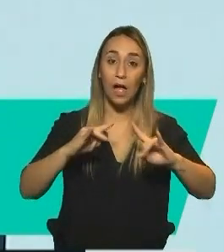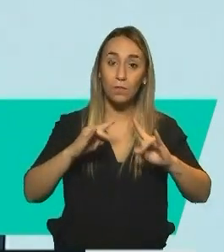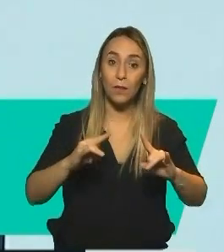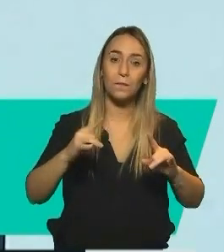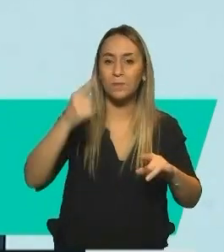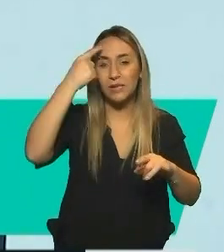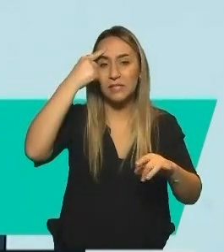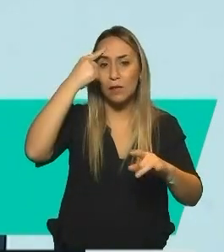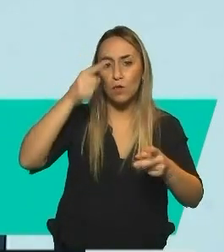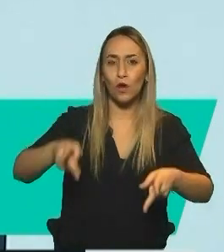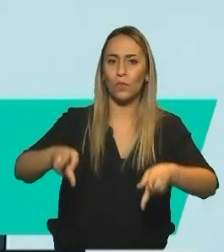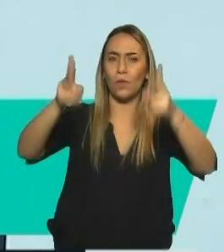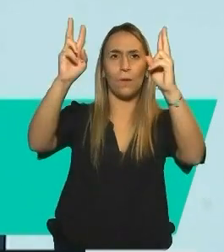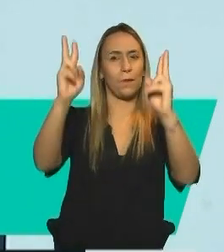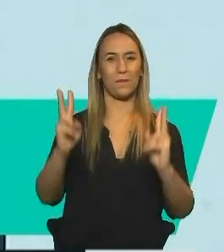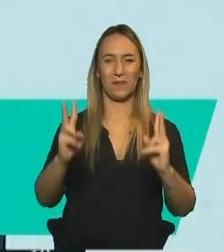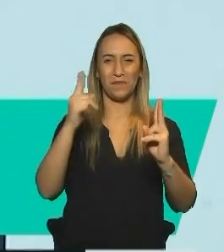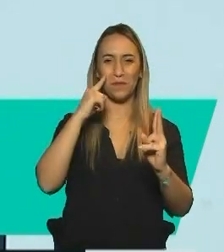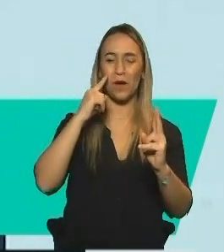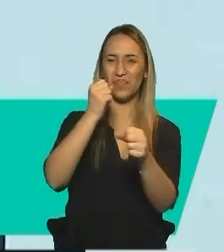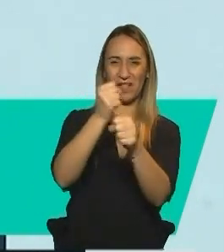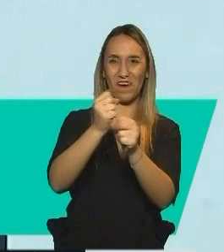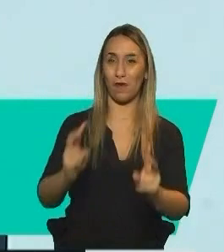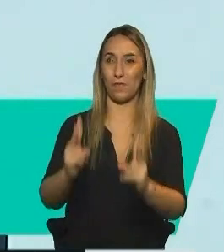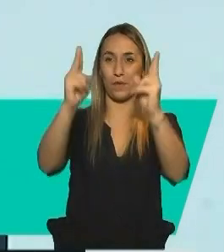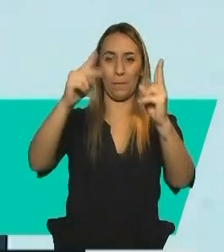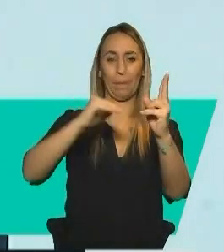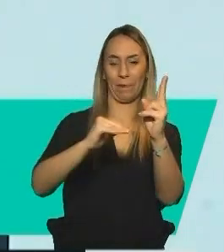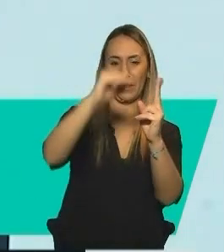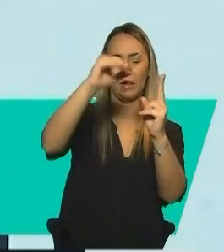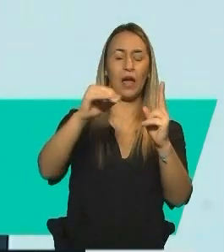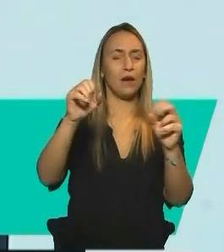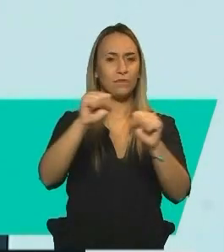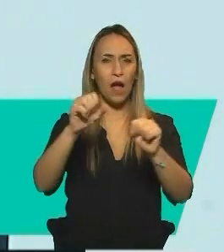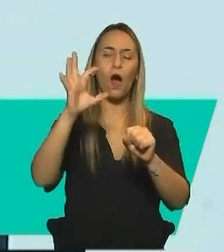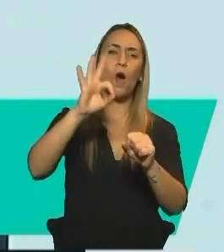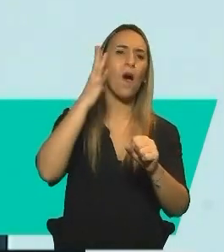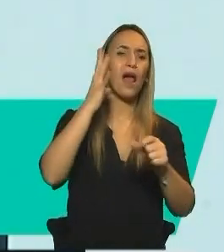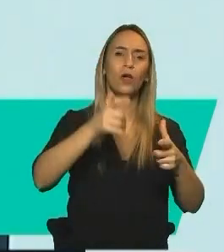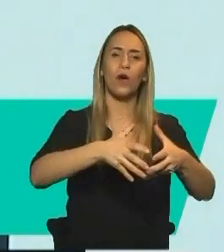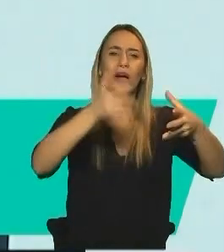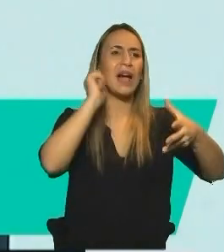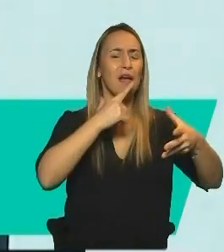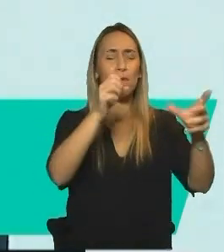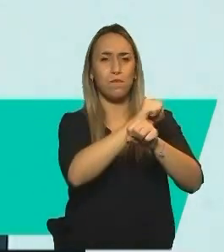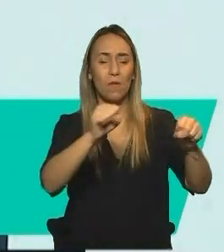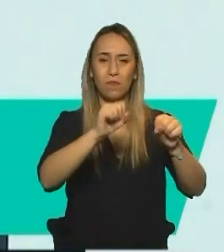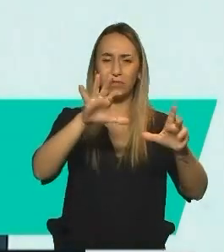se cayó el andamio, explotó el tanque de gas, alguna cosa. Solo después de poder